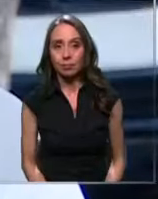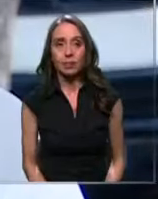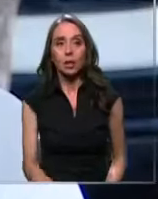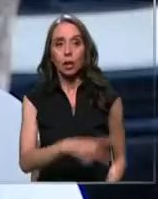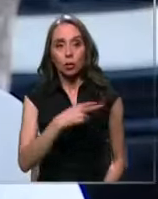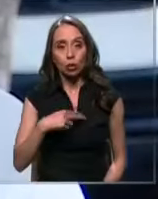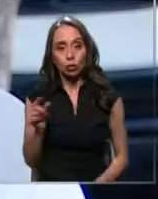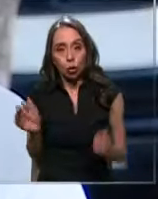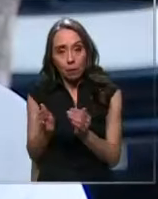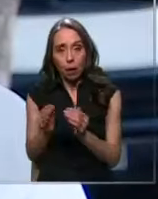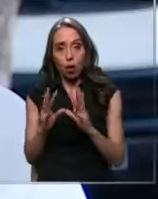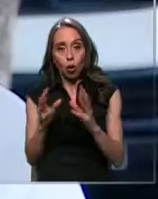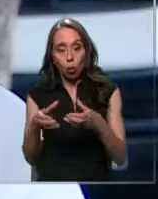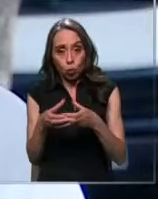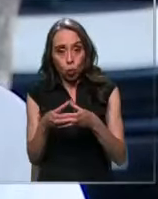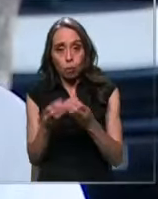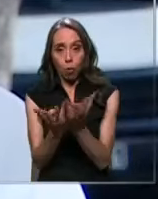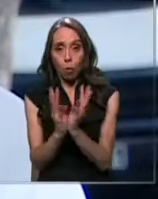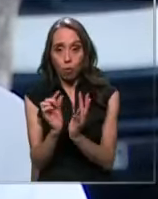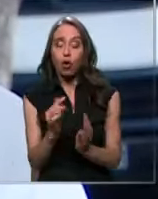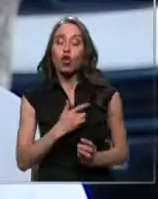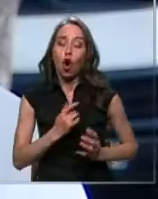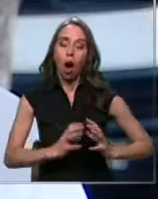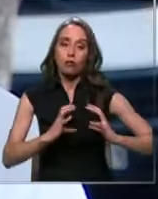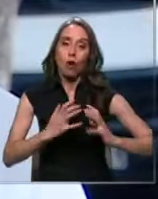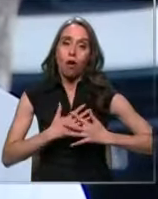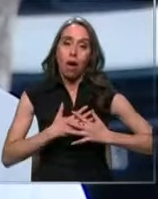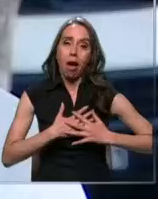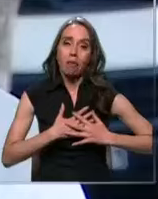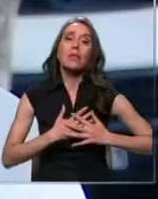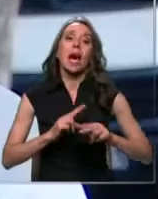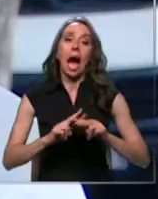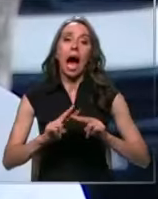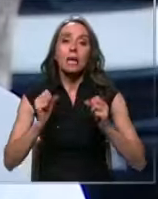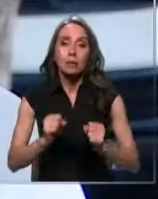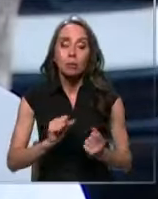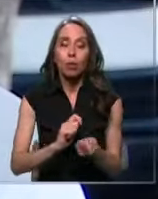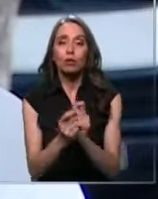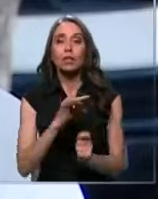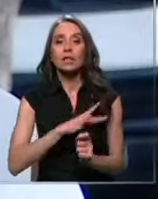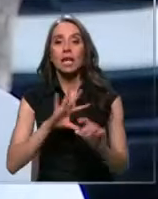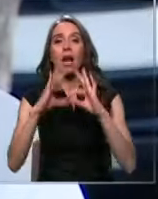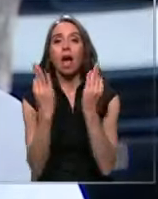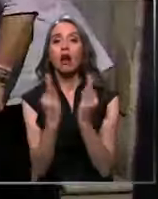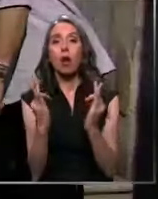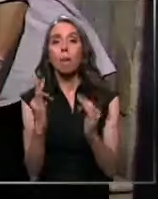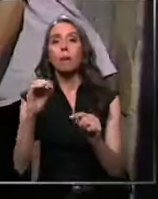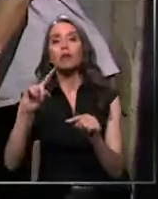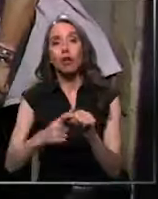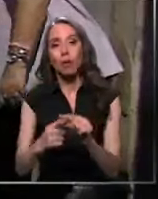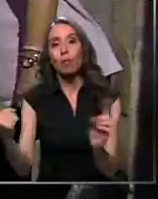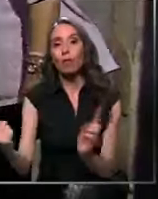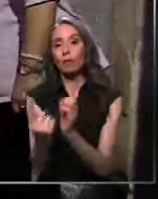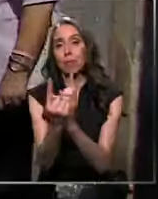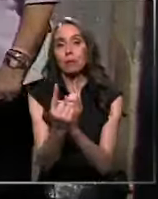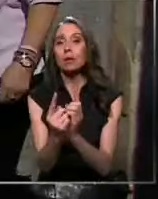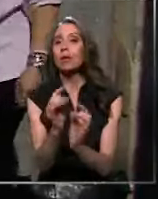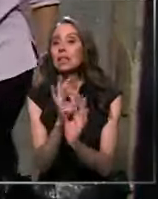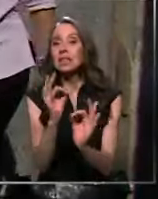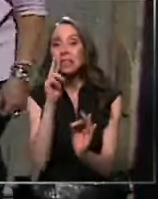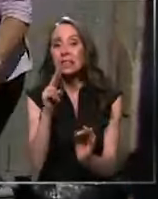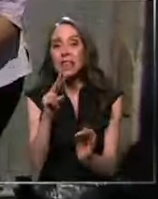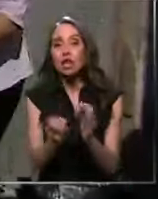Nuestro pequeño grupo tiene un gran corazón y esperamos hacer lo que se pueda para hacer un Chile completo nuevamente. Hasta ahora no hay novedades